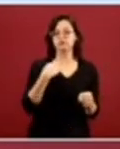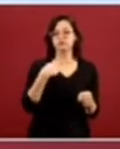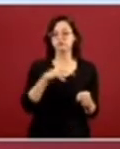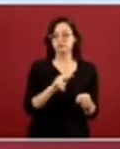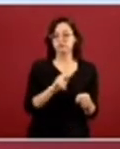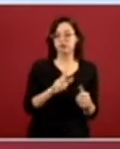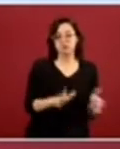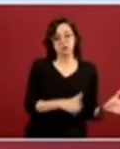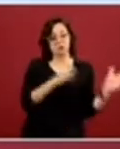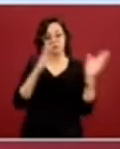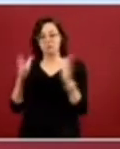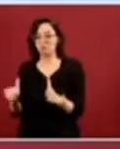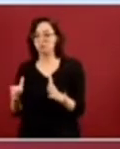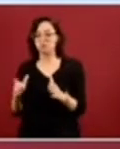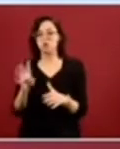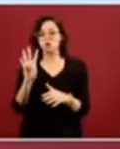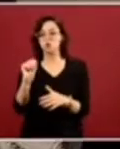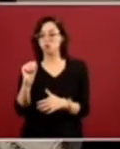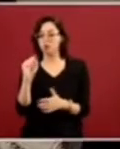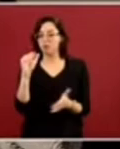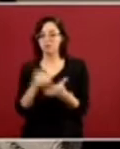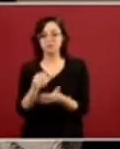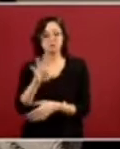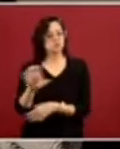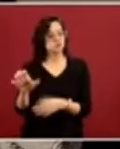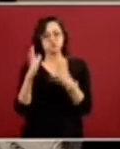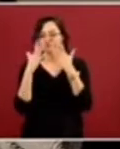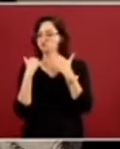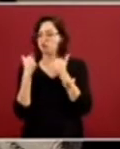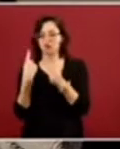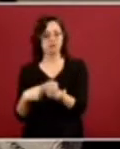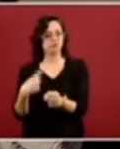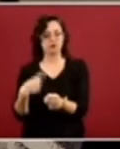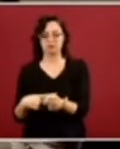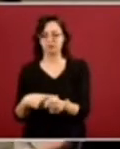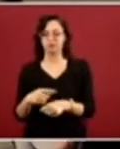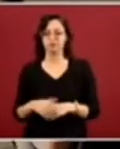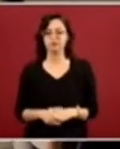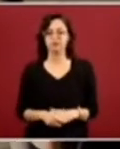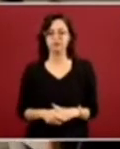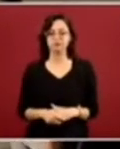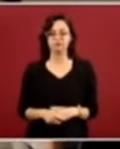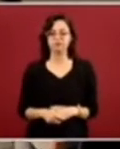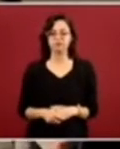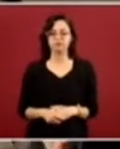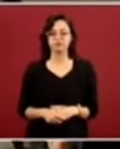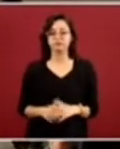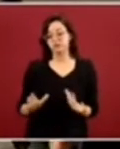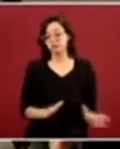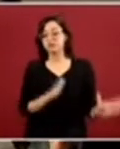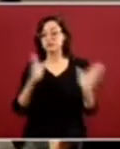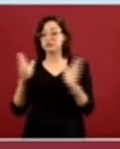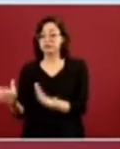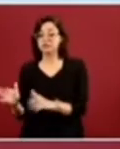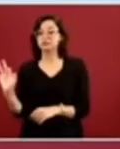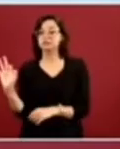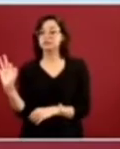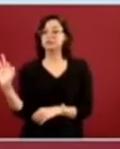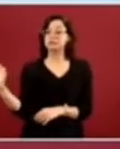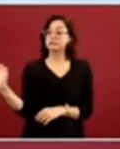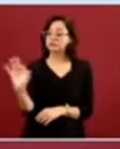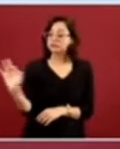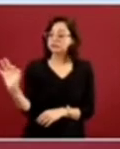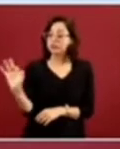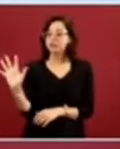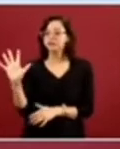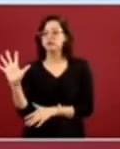resultado negativos los 9.500, casi 9.500. Y estos cifras de sospechosos, como hemos visto todos los